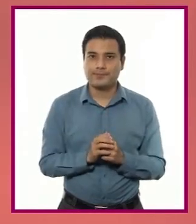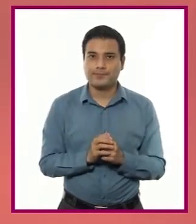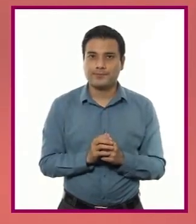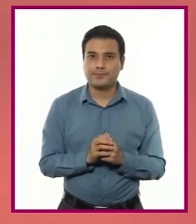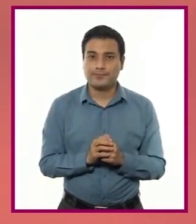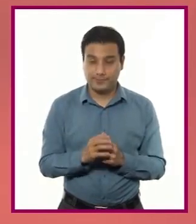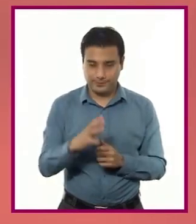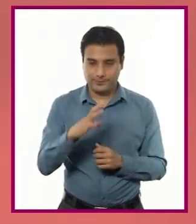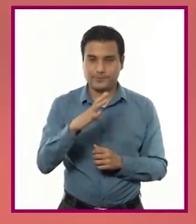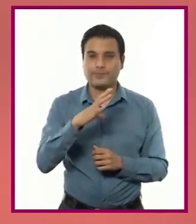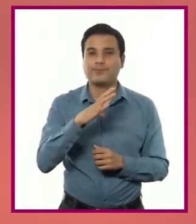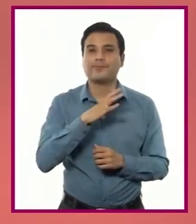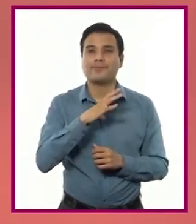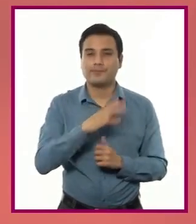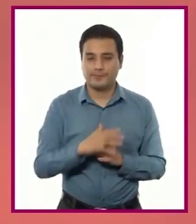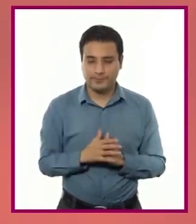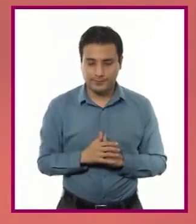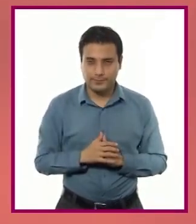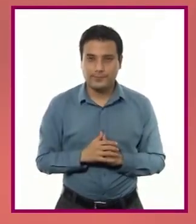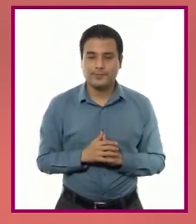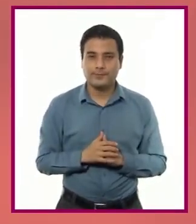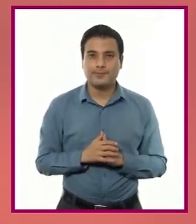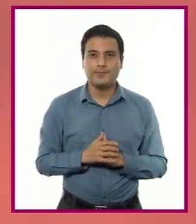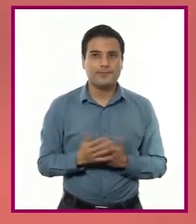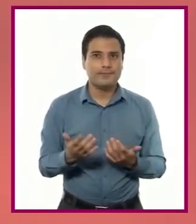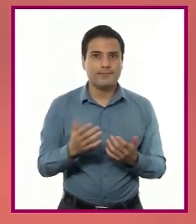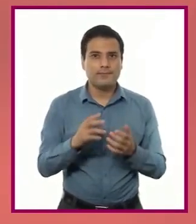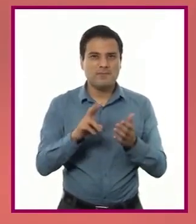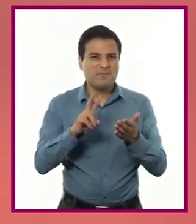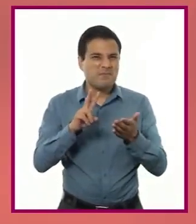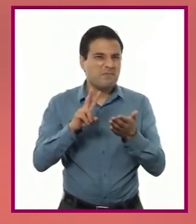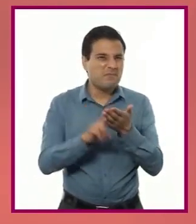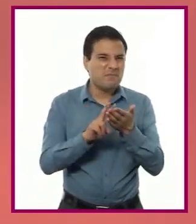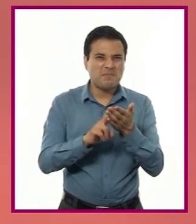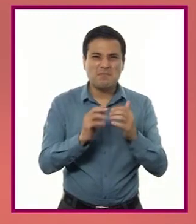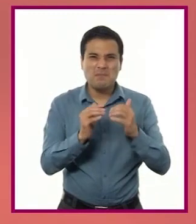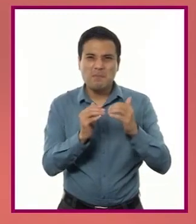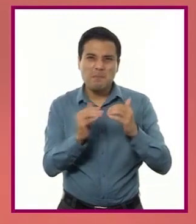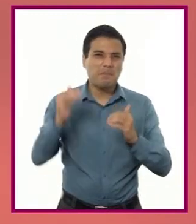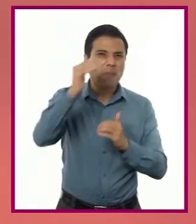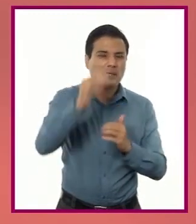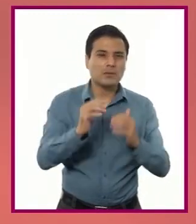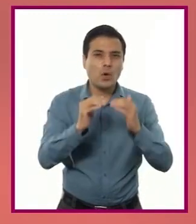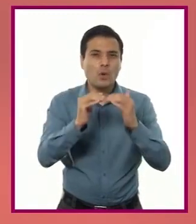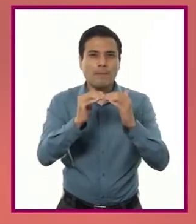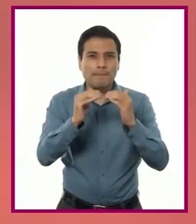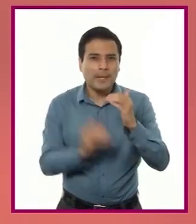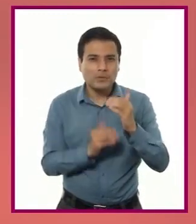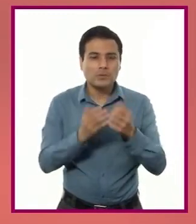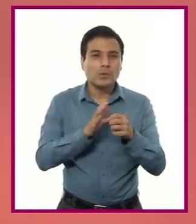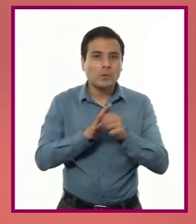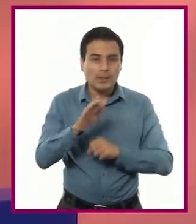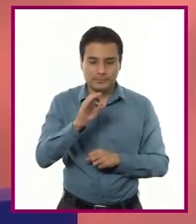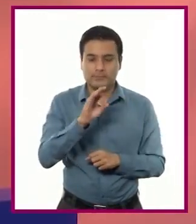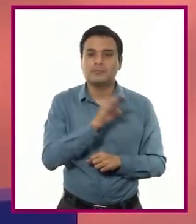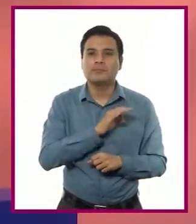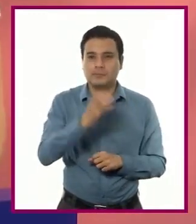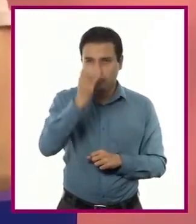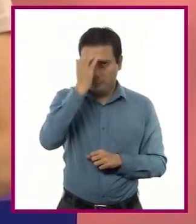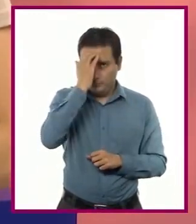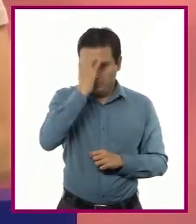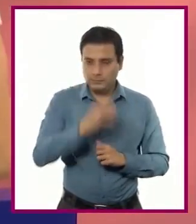al orden de los elementos dependiendo de su valor, ya sea de forma ascendente o